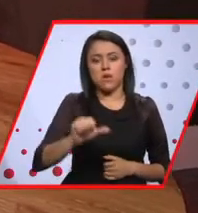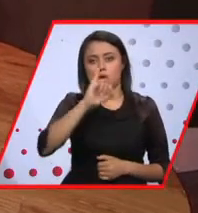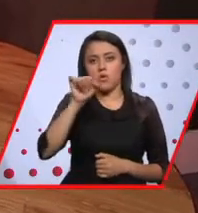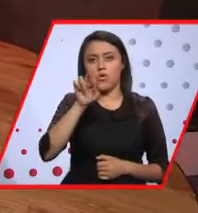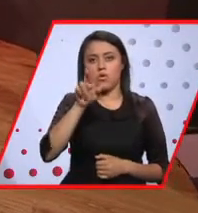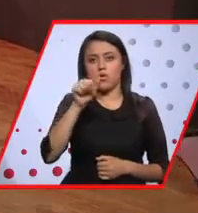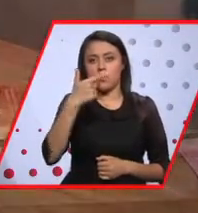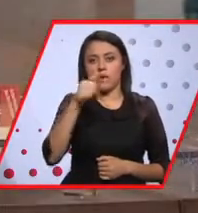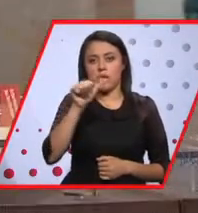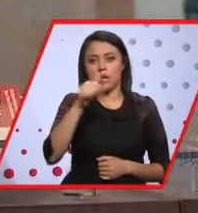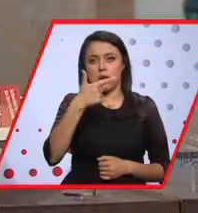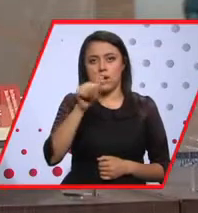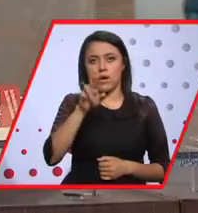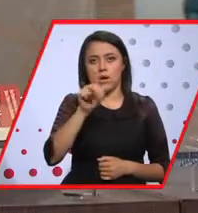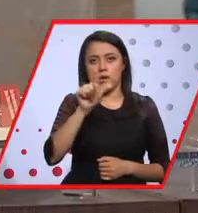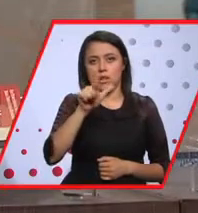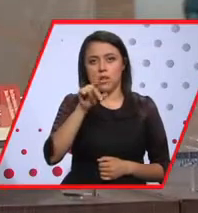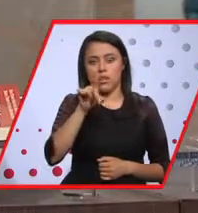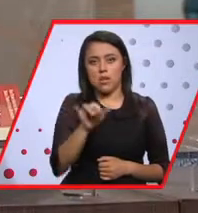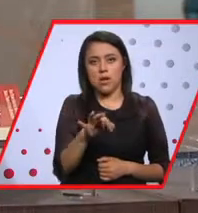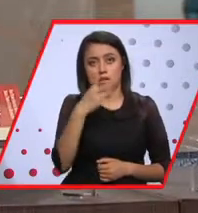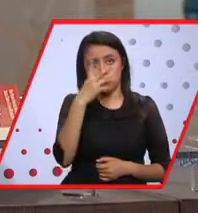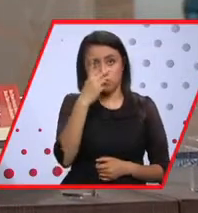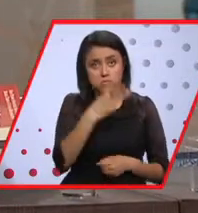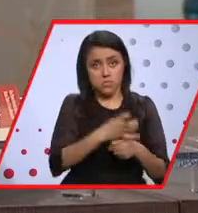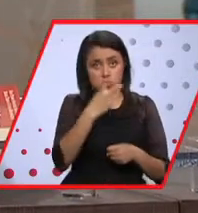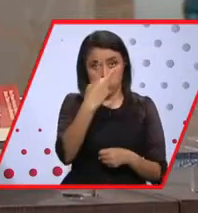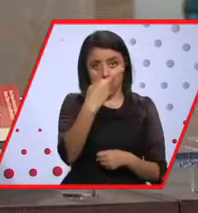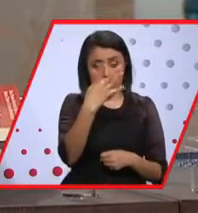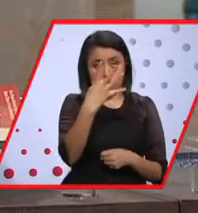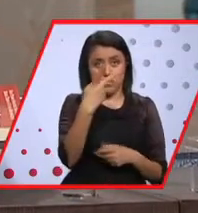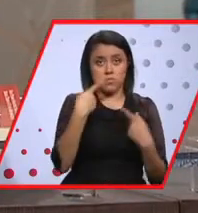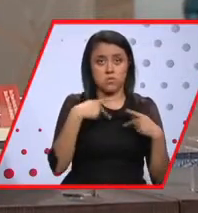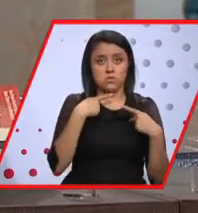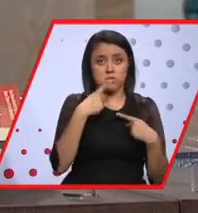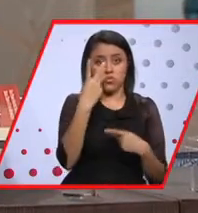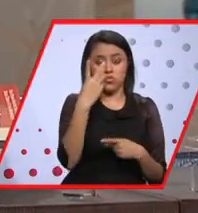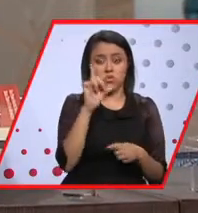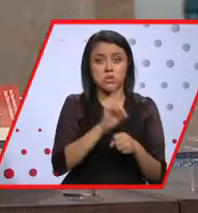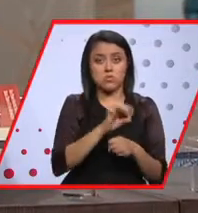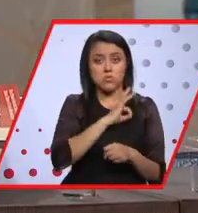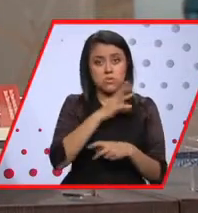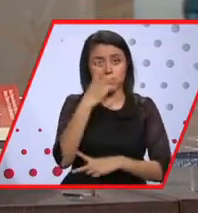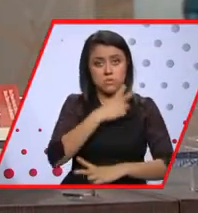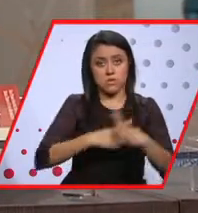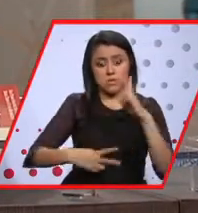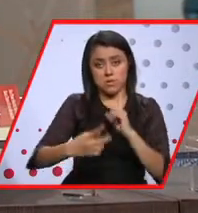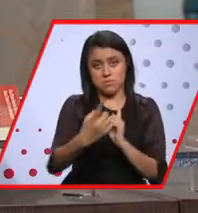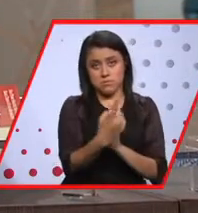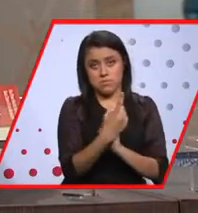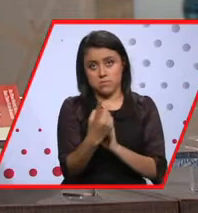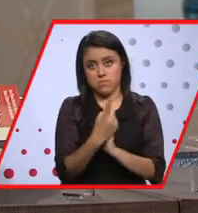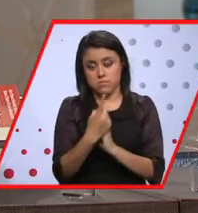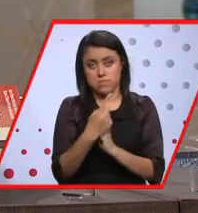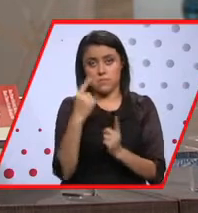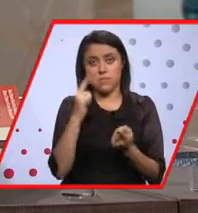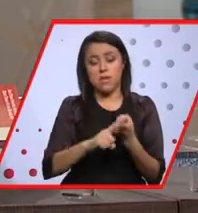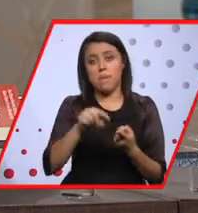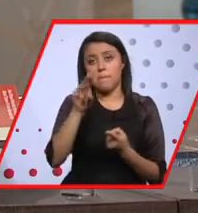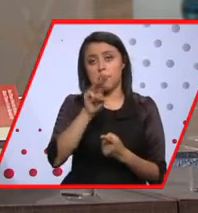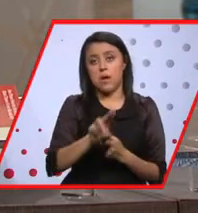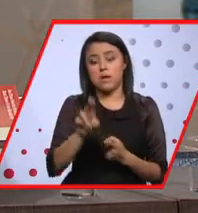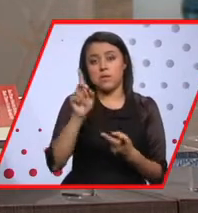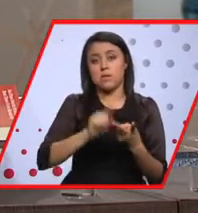@JorgeGarralda, a los primeros 4 que estén. Y el libro tienen 2 días hábiles para pasar por él. O sea, tienen martes y